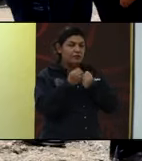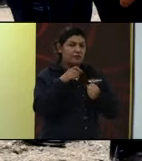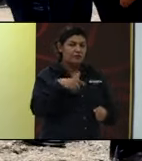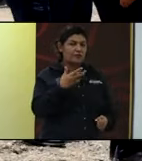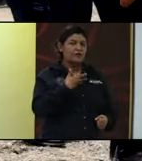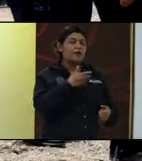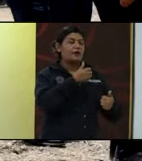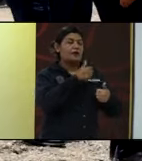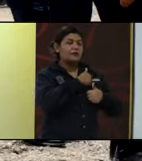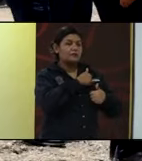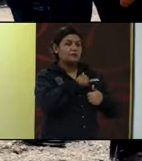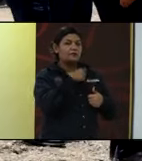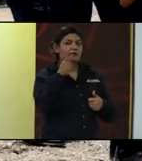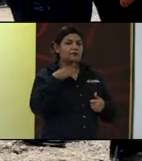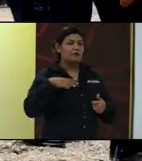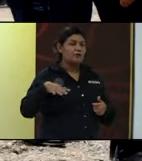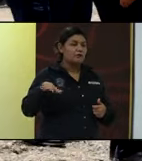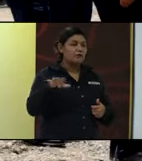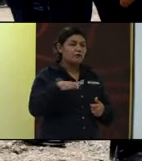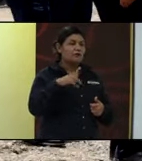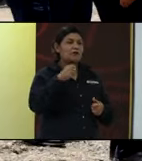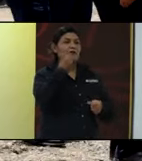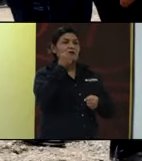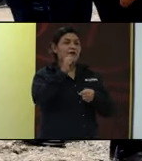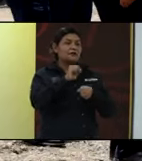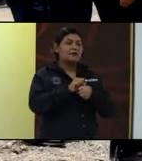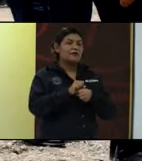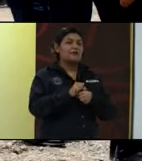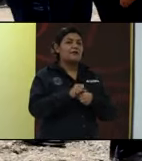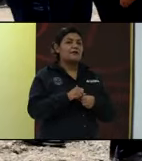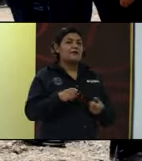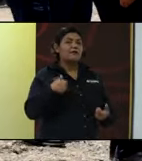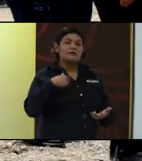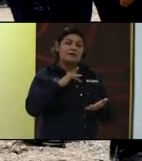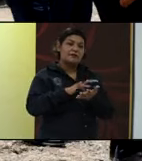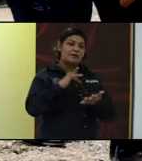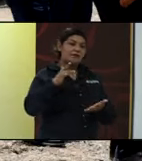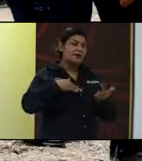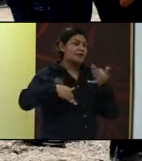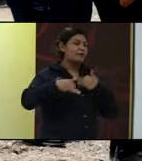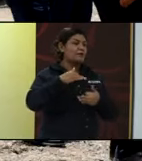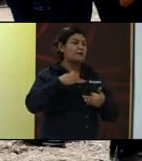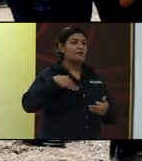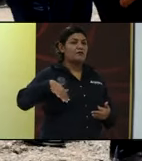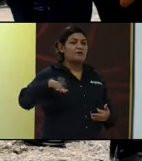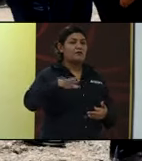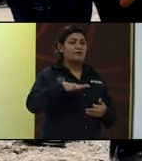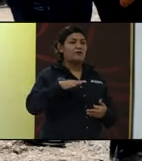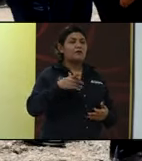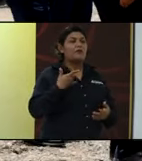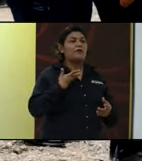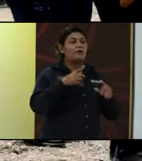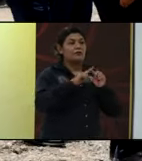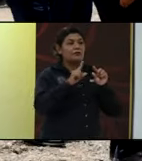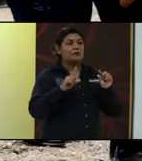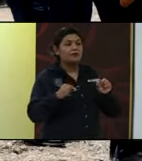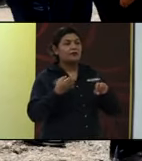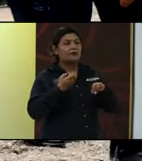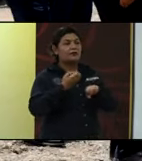la Guardia Nacional, estuvo también la Secretaría de Marina, y yo quiero agradecerles a todas las dependencias, tanto federales como